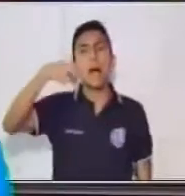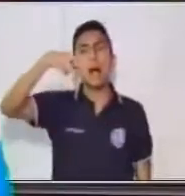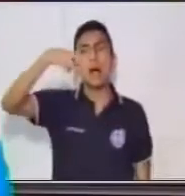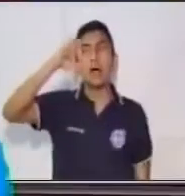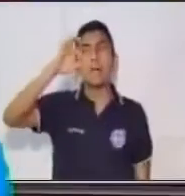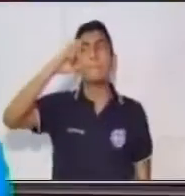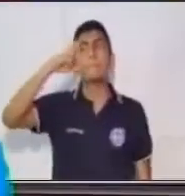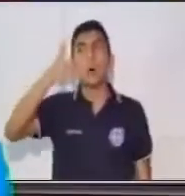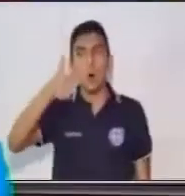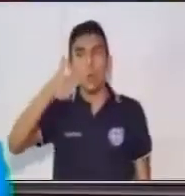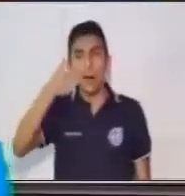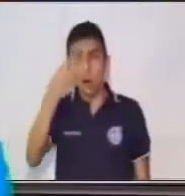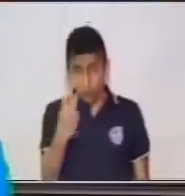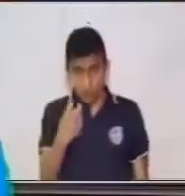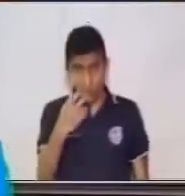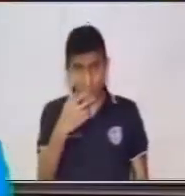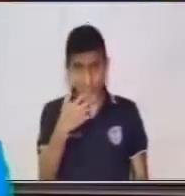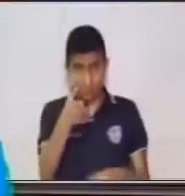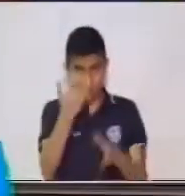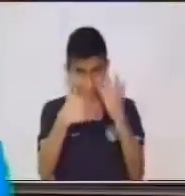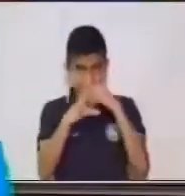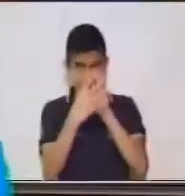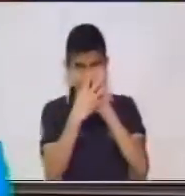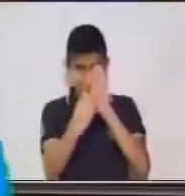¡Excelente! Repite conmigo.